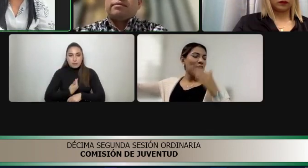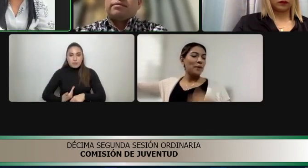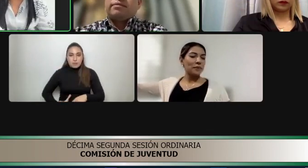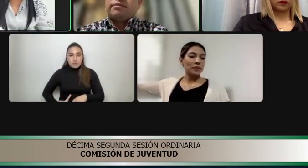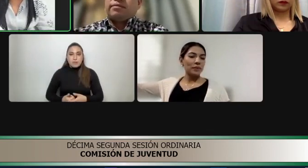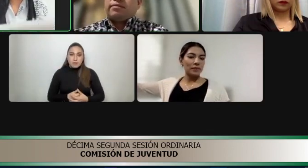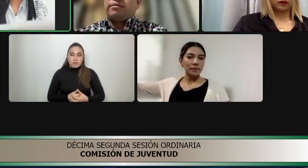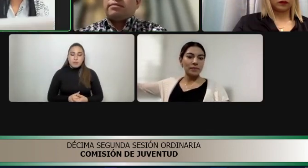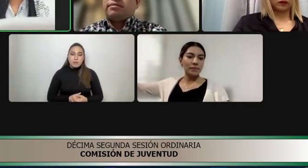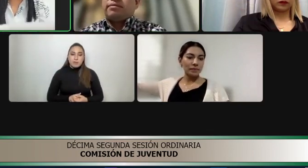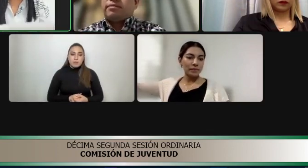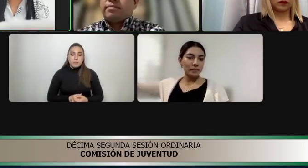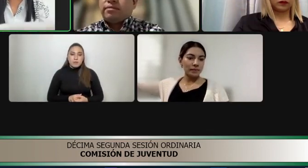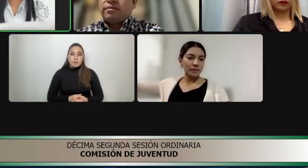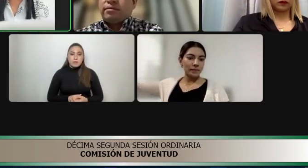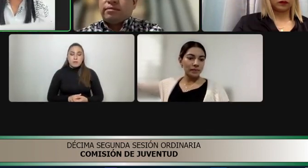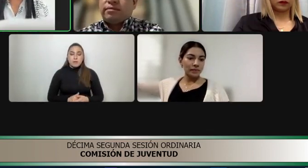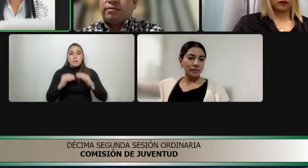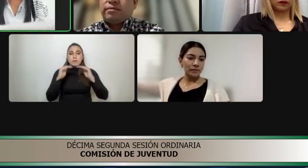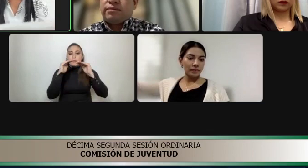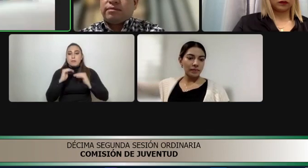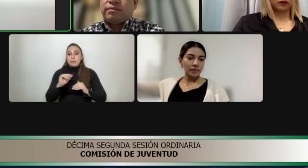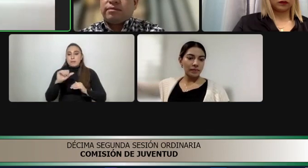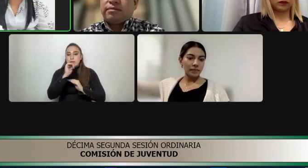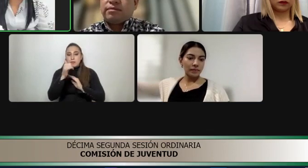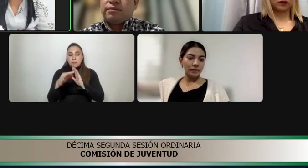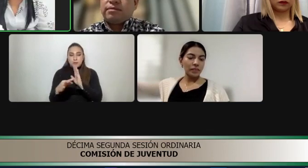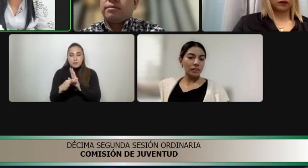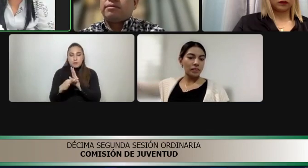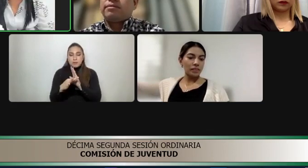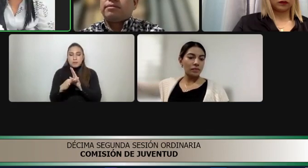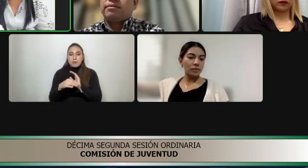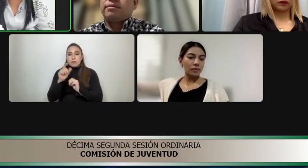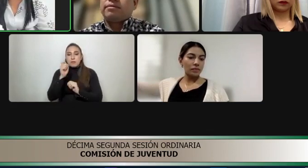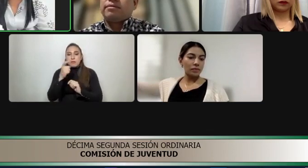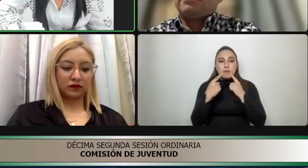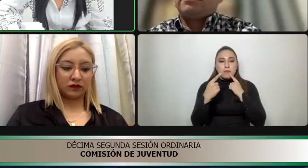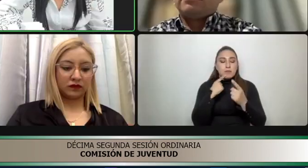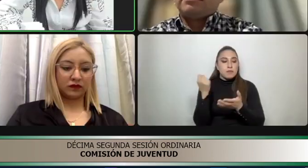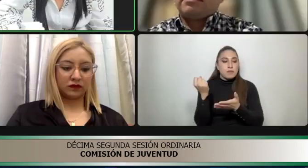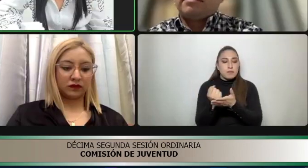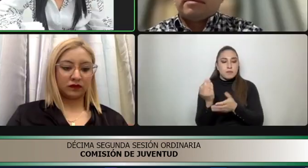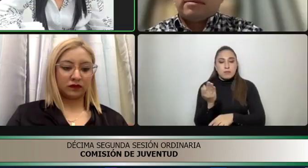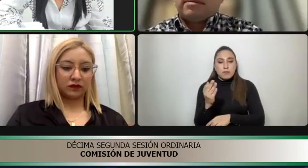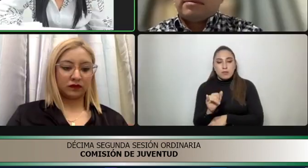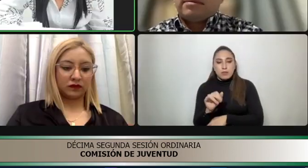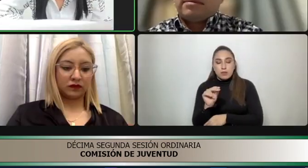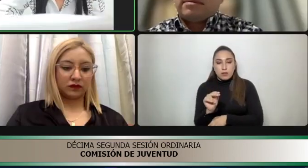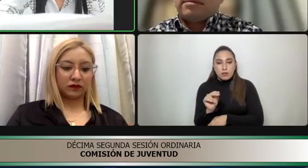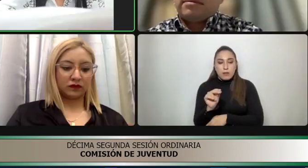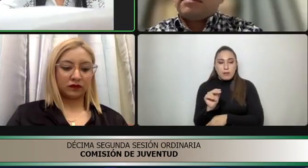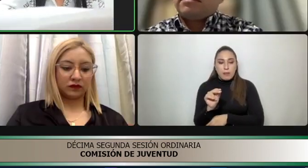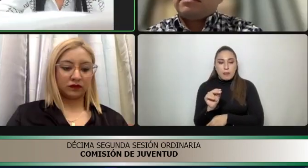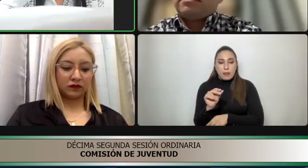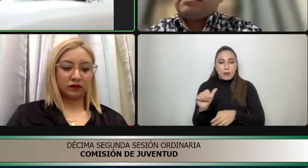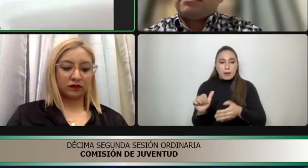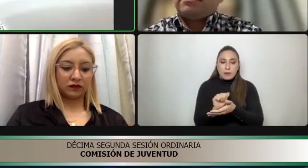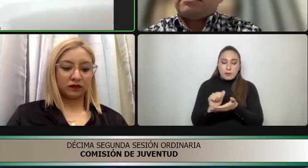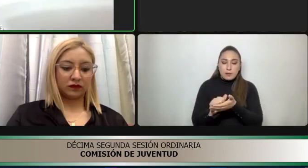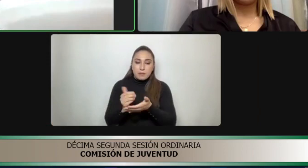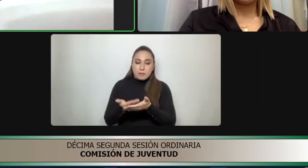Gracias, diputado. El siguiente punto del orden del día es la lectura, discusión y, en su caso, aprobación del acta del acta de